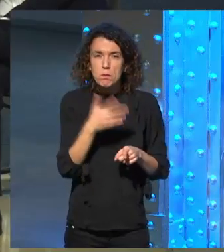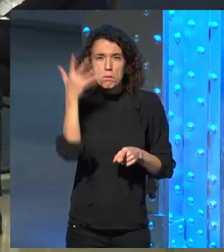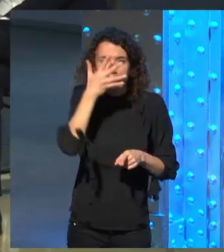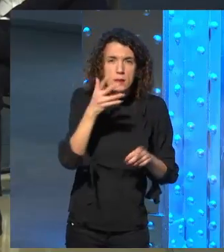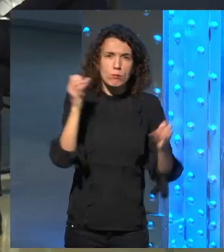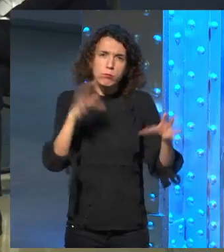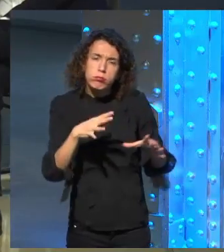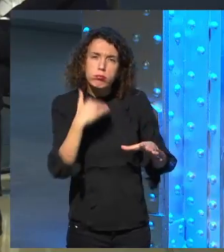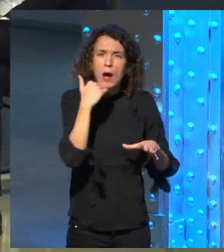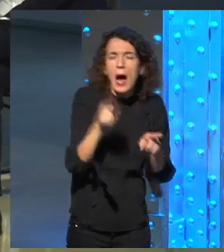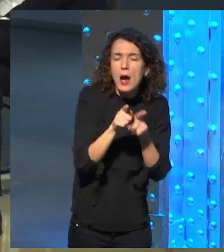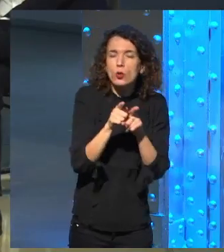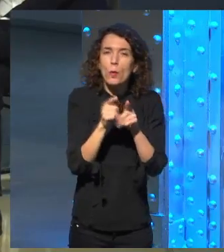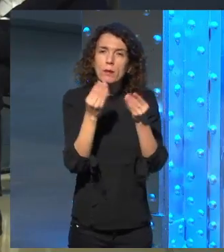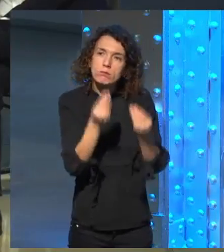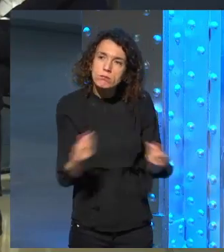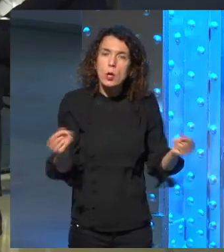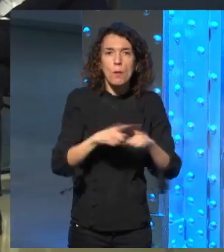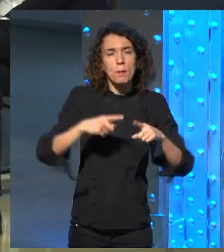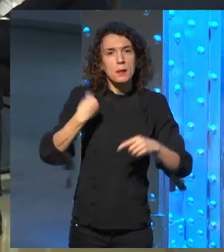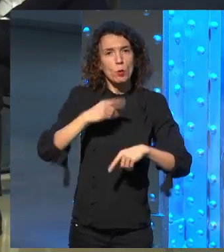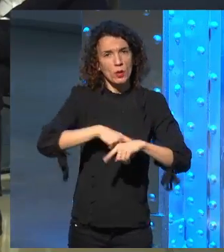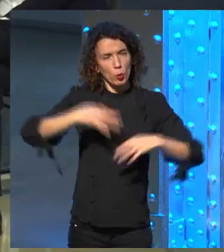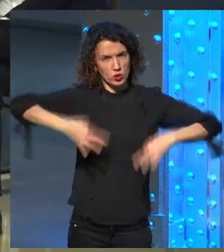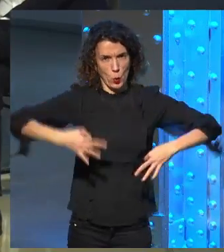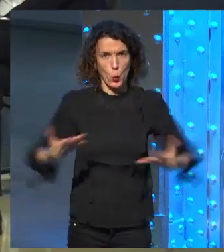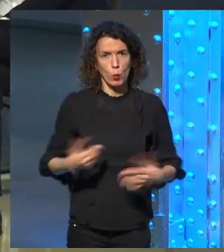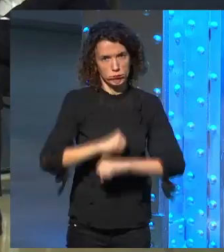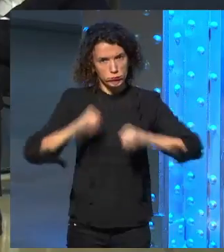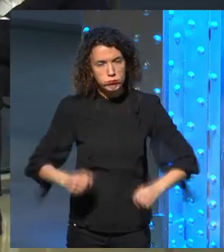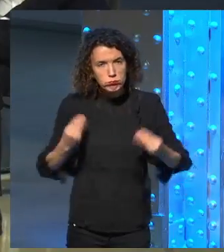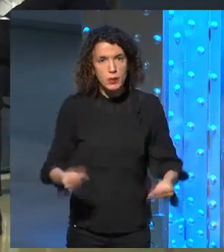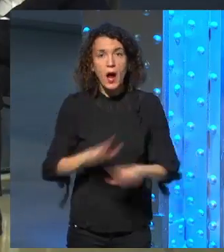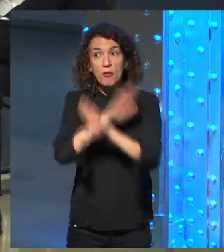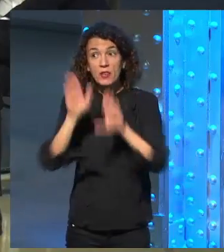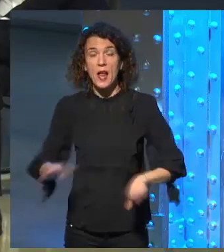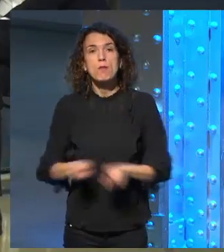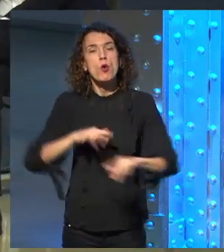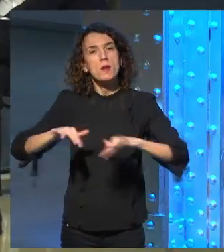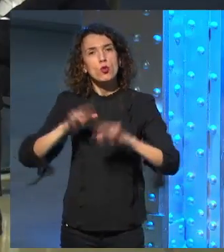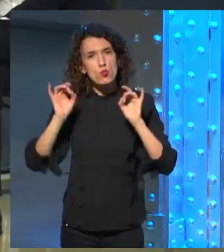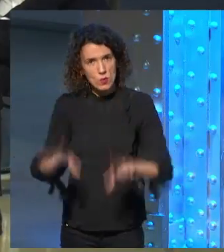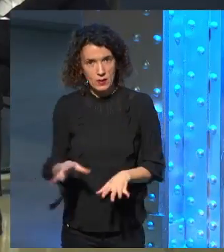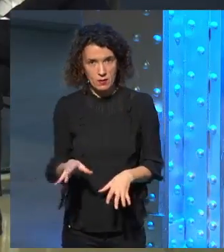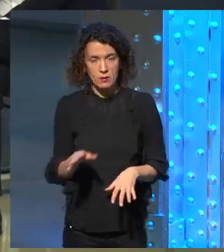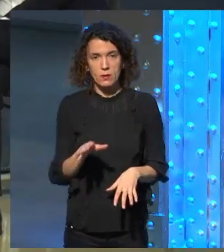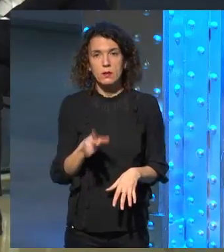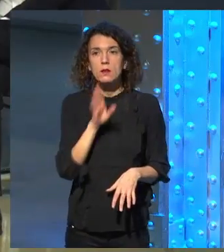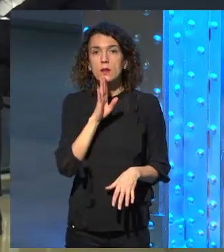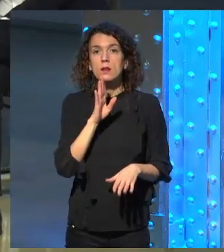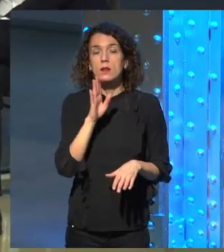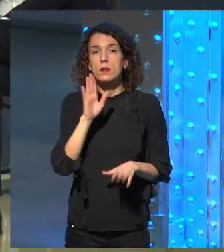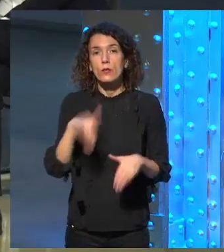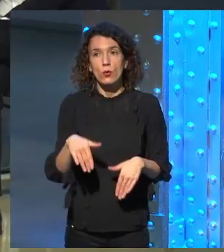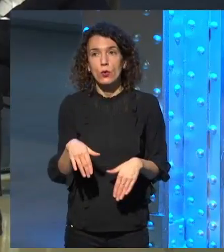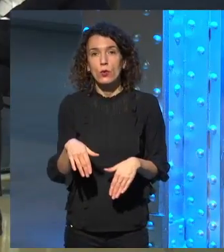misterioso y tan vago, pero a la vez tan convincente. Bueno, ¿Cómo se hace? Como el final del primer movimiento, ¿no? Cuando termina